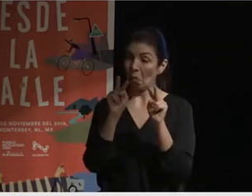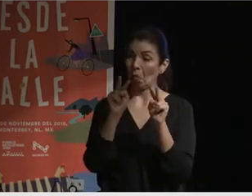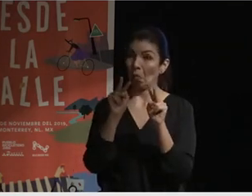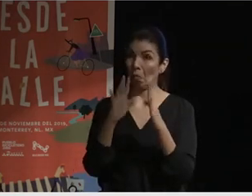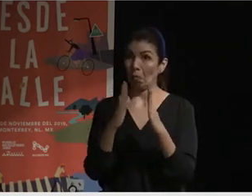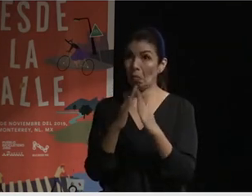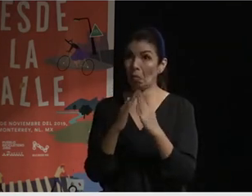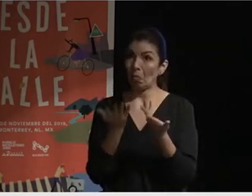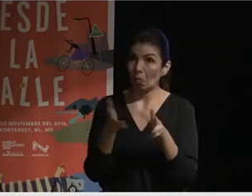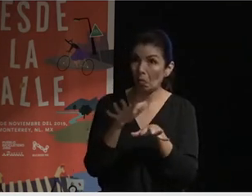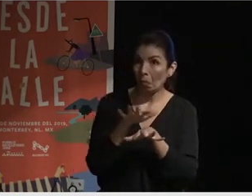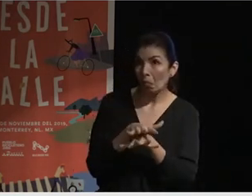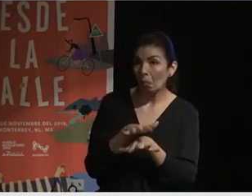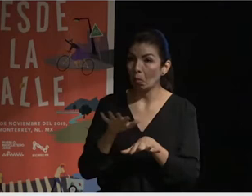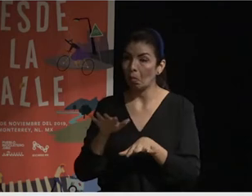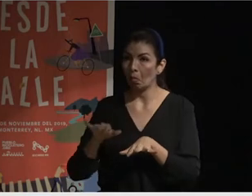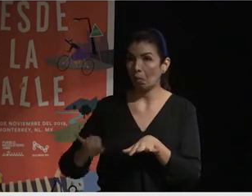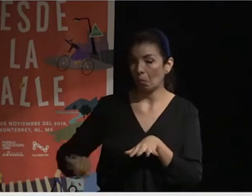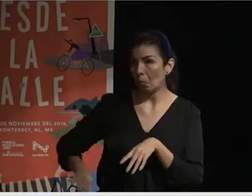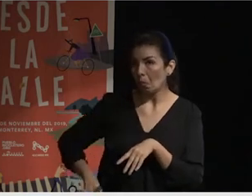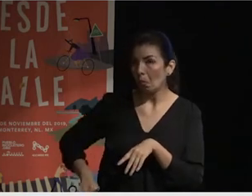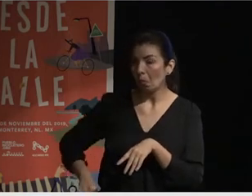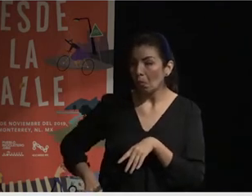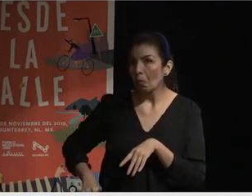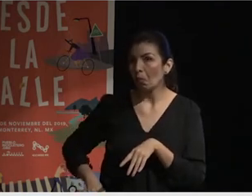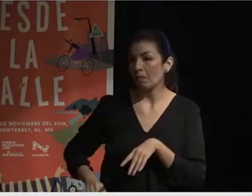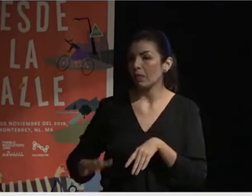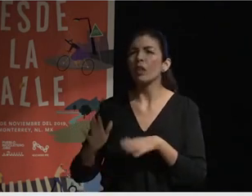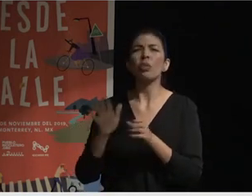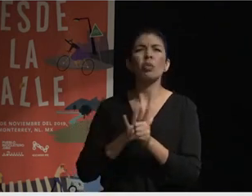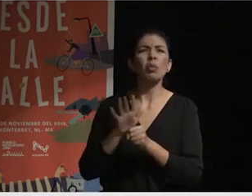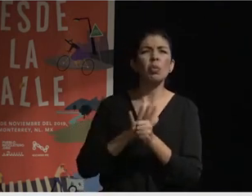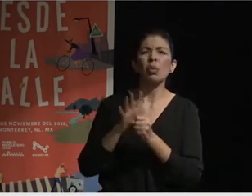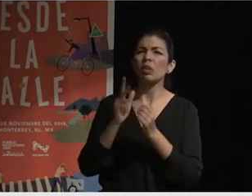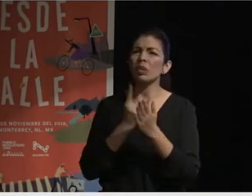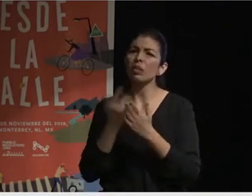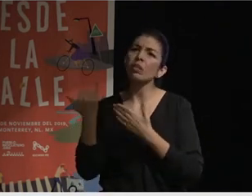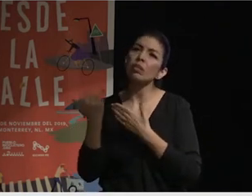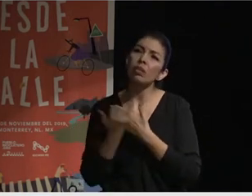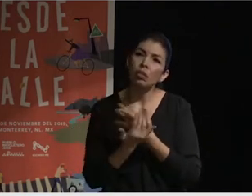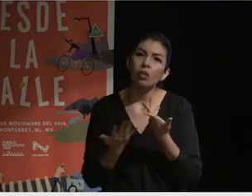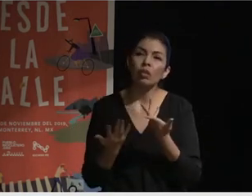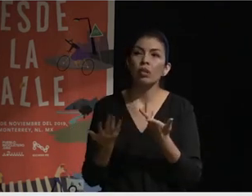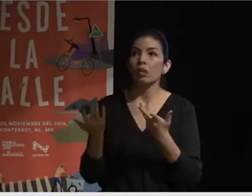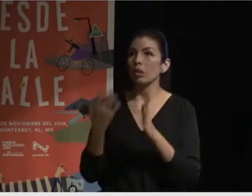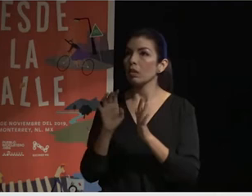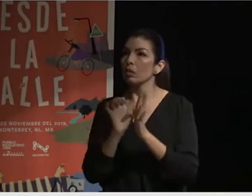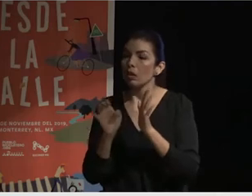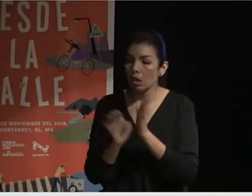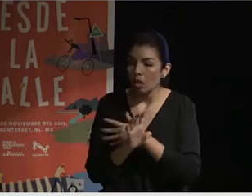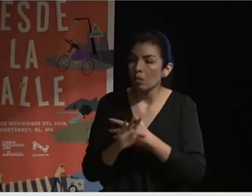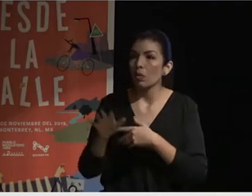Es un poco una jalada, obligan a que 30% de los nuevos desarrollos en ciertos corredores del centro de la ciudad, donde hay muchas amenidades,